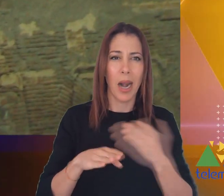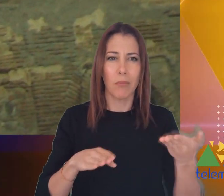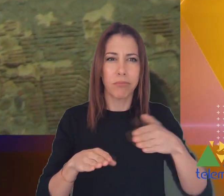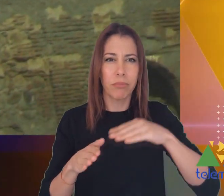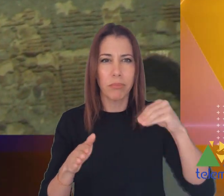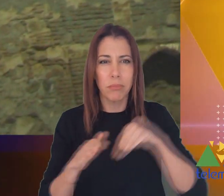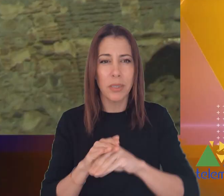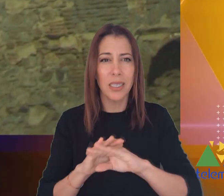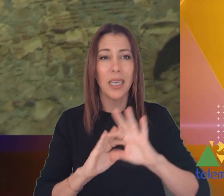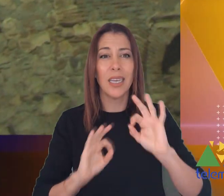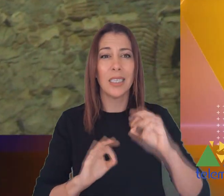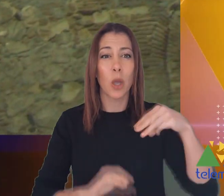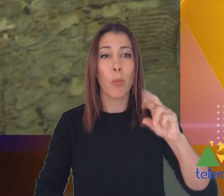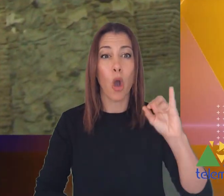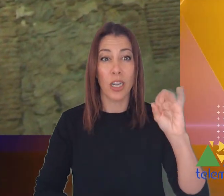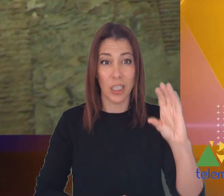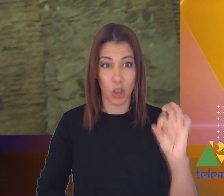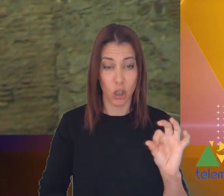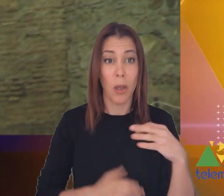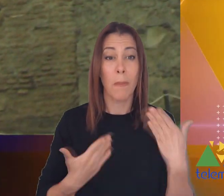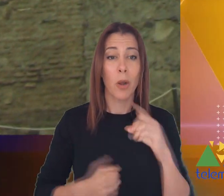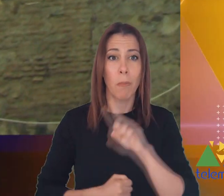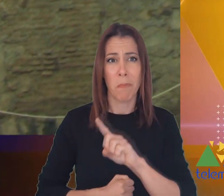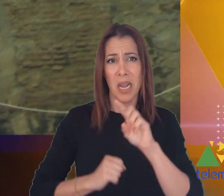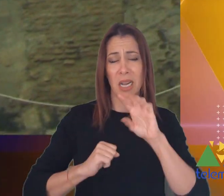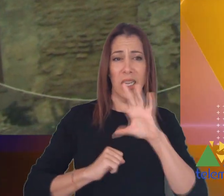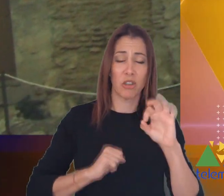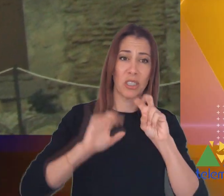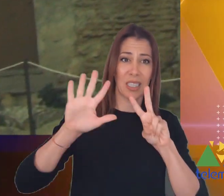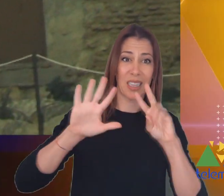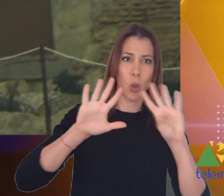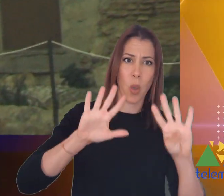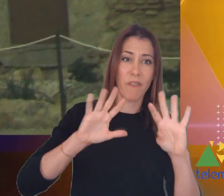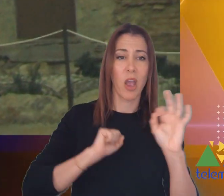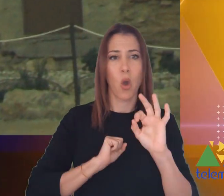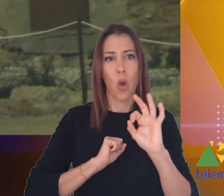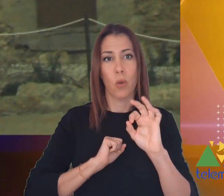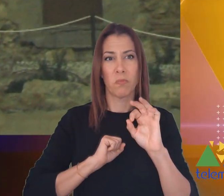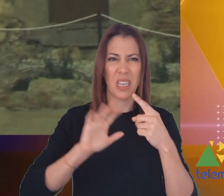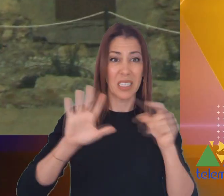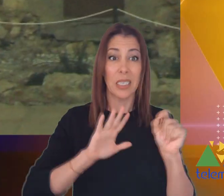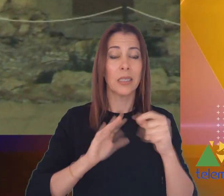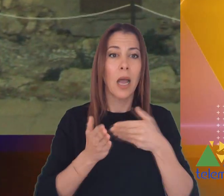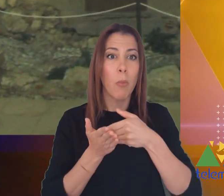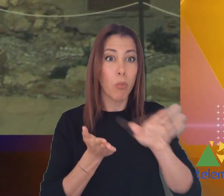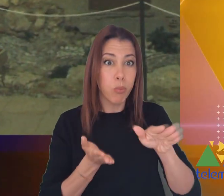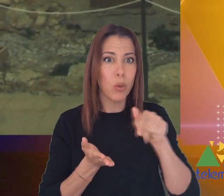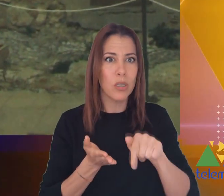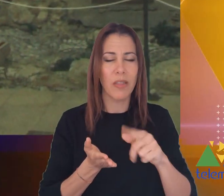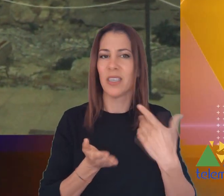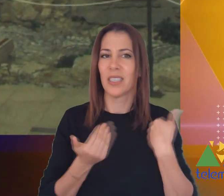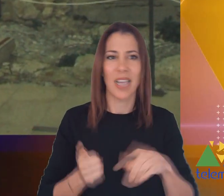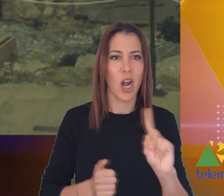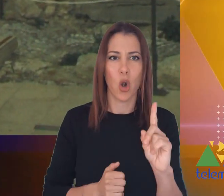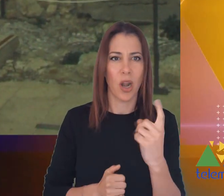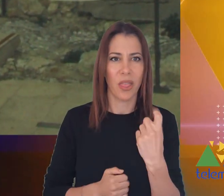Pero como en 1579, los moriscos, 1579-60, los moriscos son expulsados de Motril, ya no